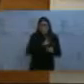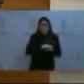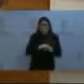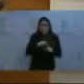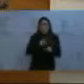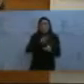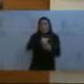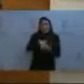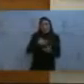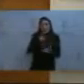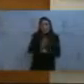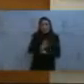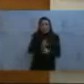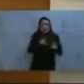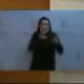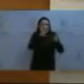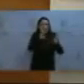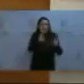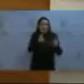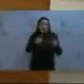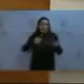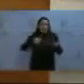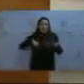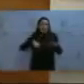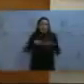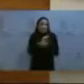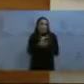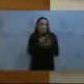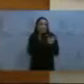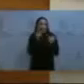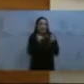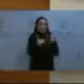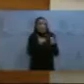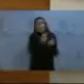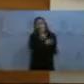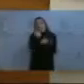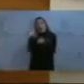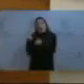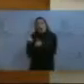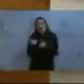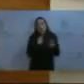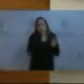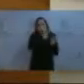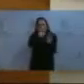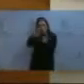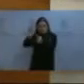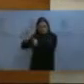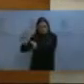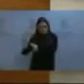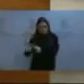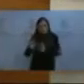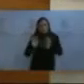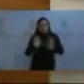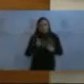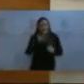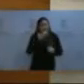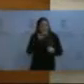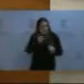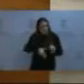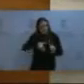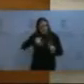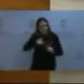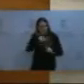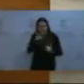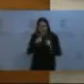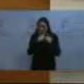es un frontispicio al que todos debemos atender, cada uno naturalmente al suyo. Pero claro, cuando el interés general de Asturias y de